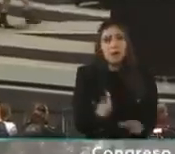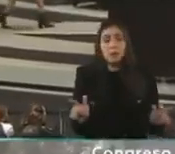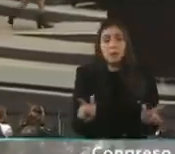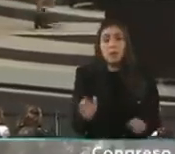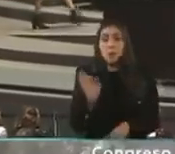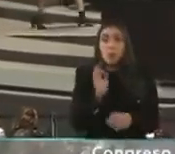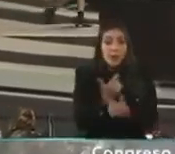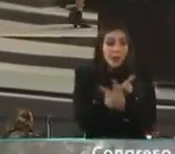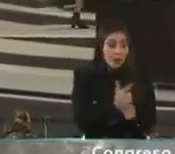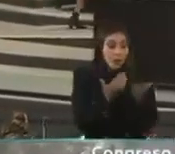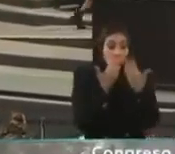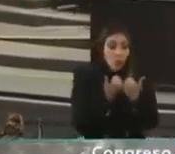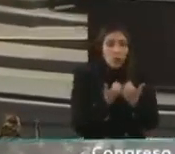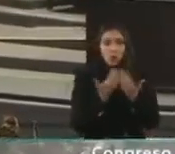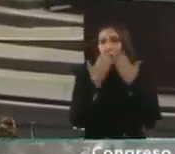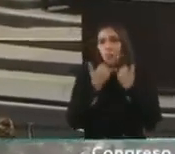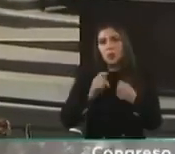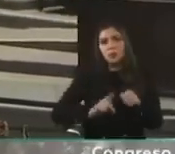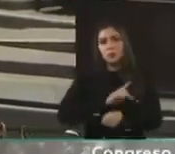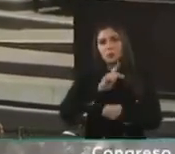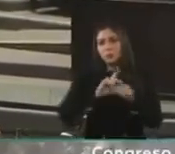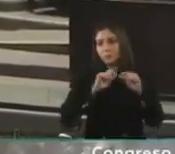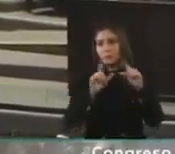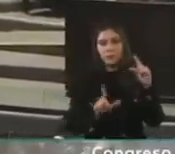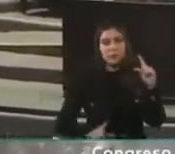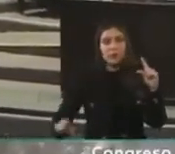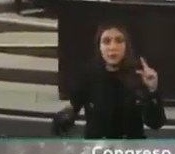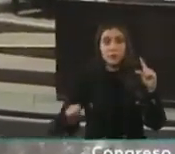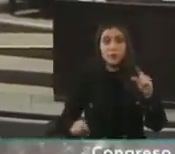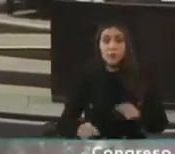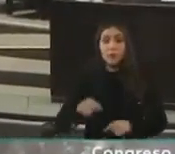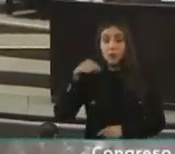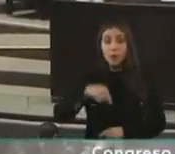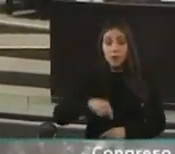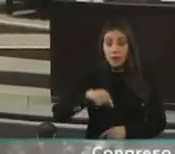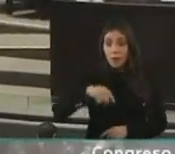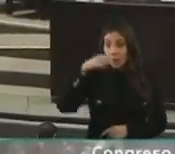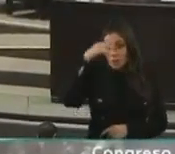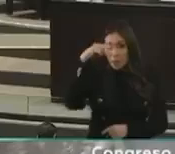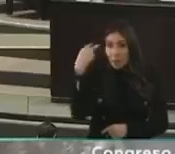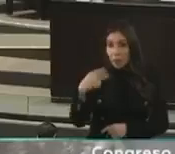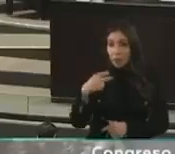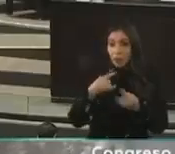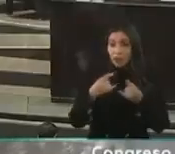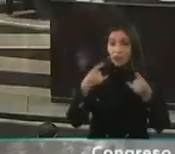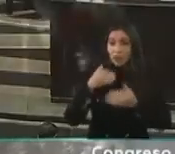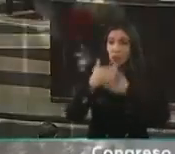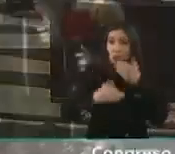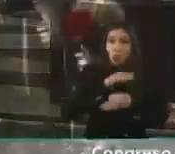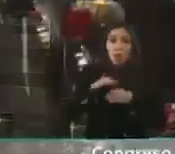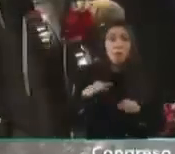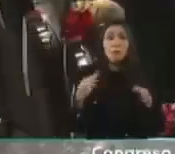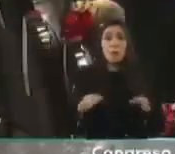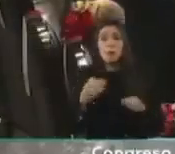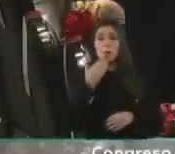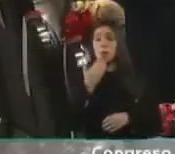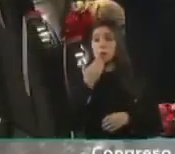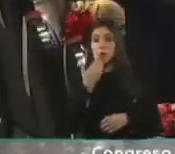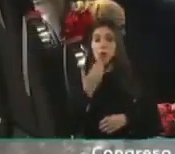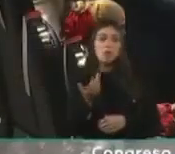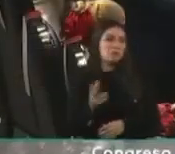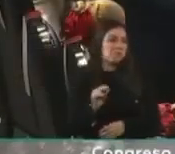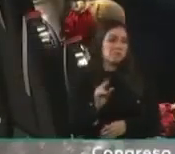hay república. En la historia de México ni todo ha sido acierto ni todo ha sido error. Que los